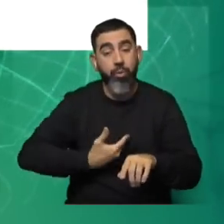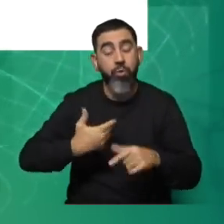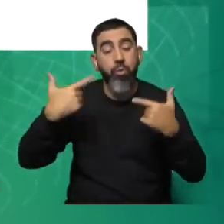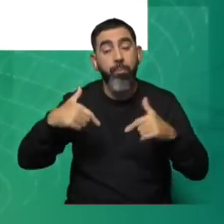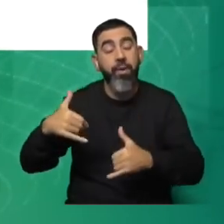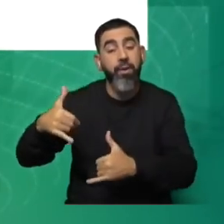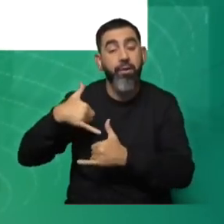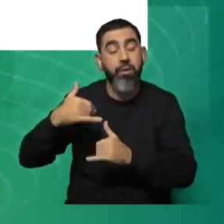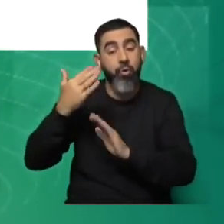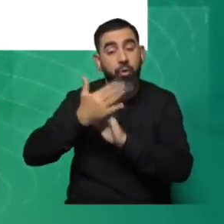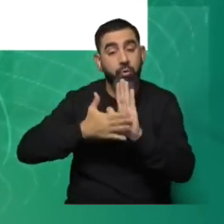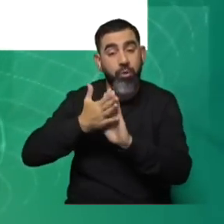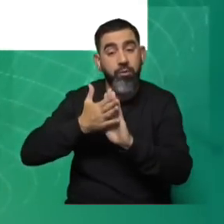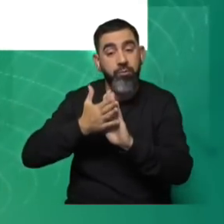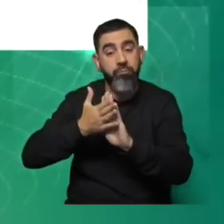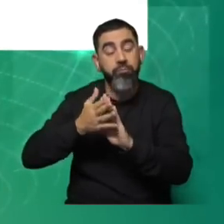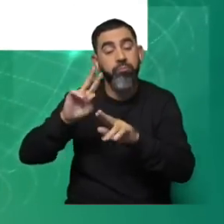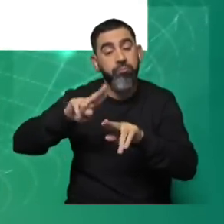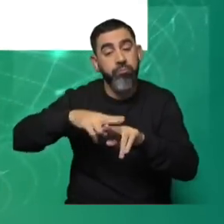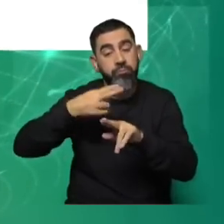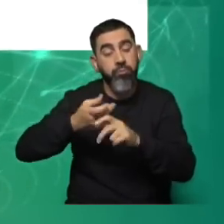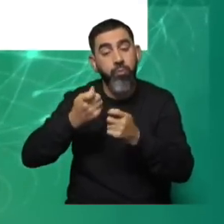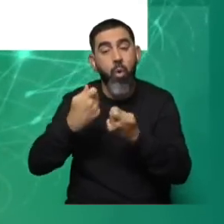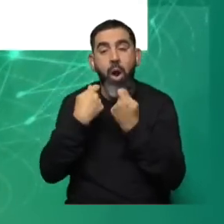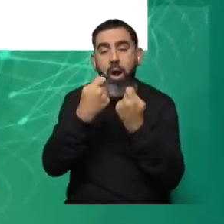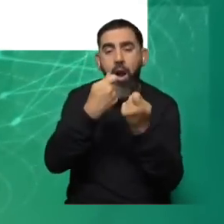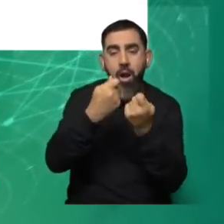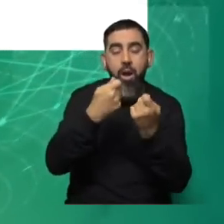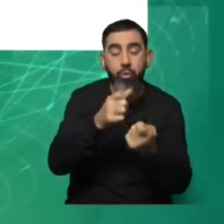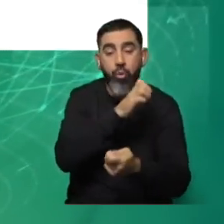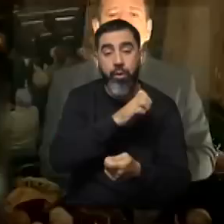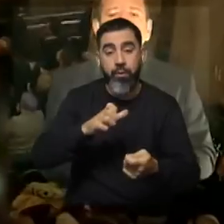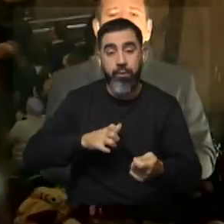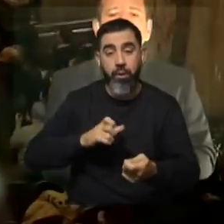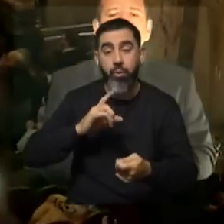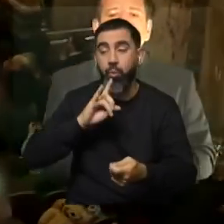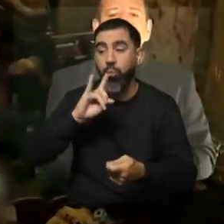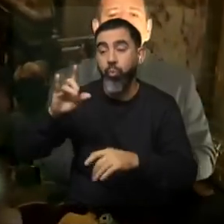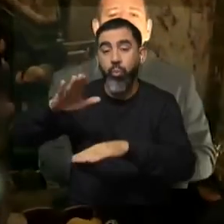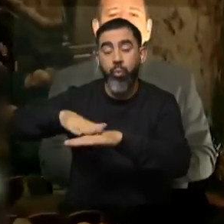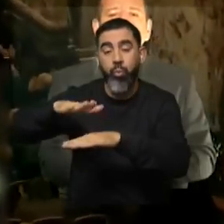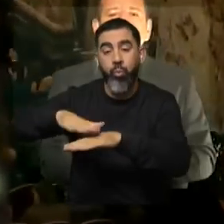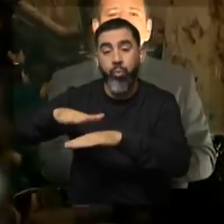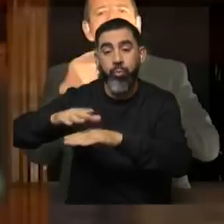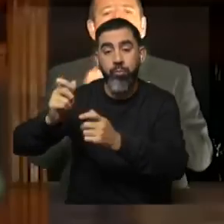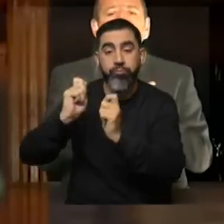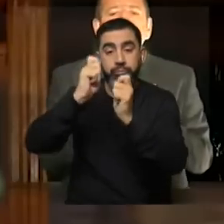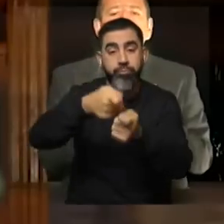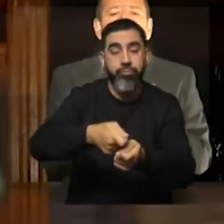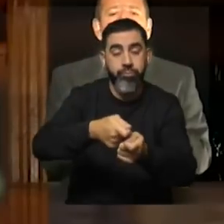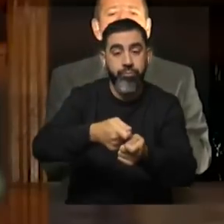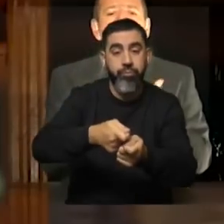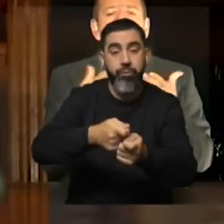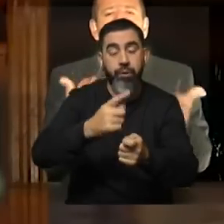Ministerio de defensa nacional inicia acciones de repetición Por los gastos en que deberá incurrir el estado por el pago de las indemnizaciones fijadas en la sentencia